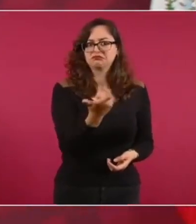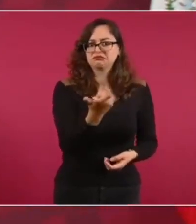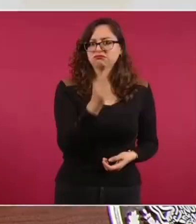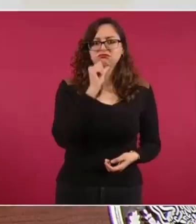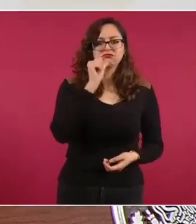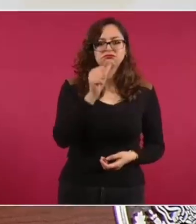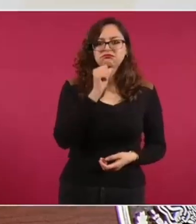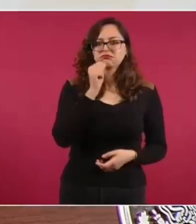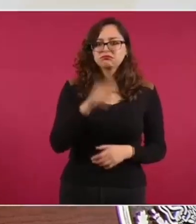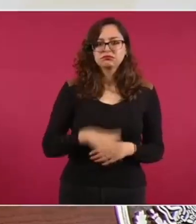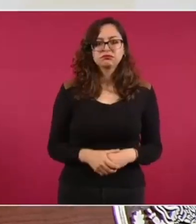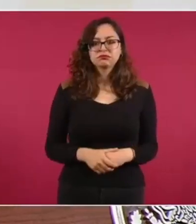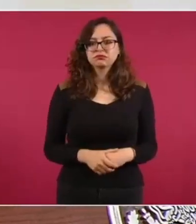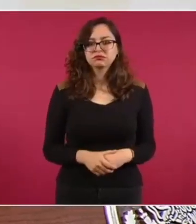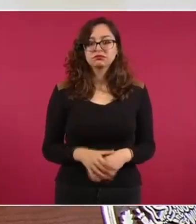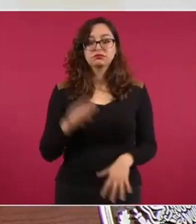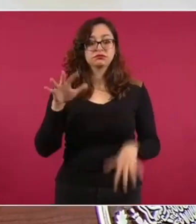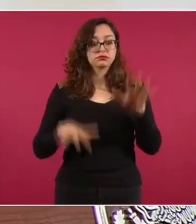eran muy caritativos.